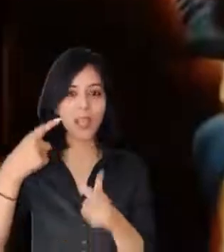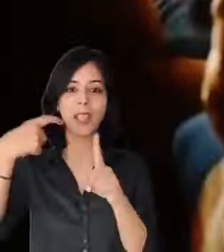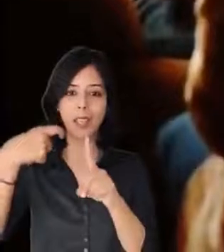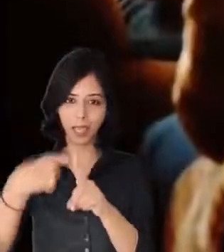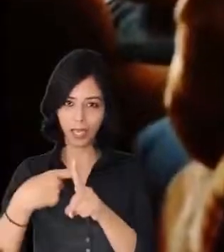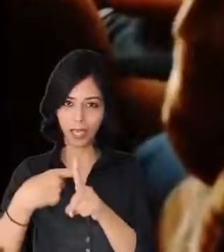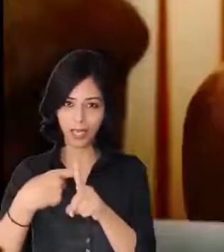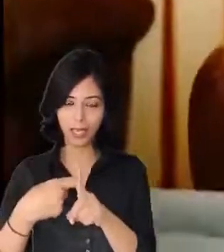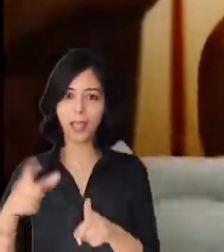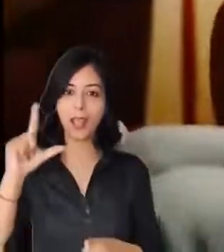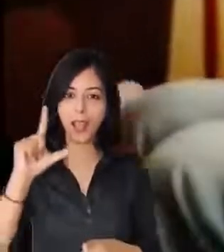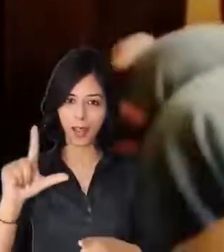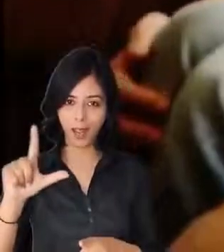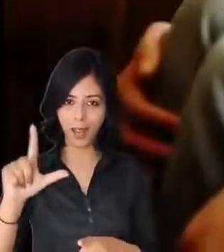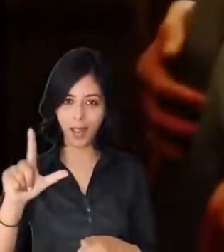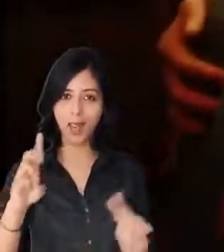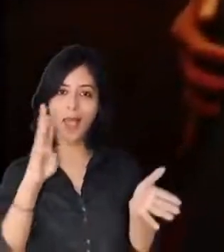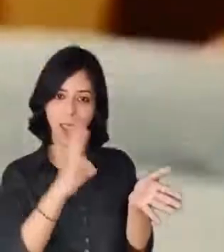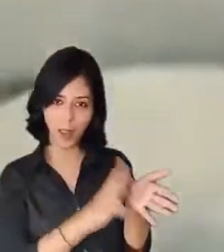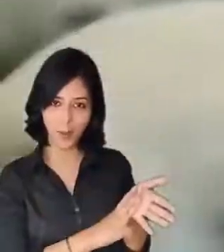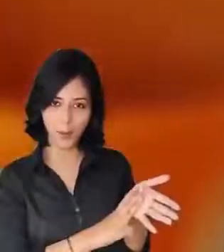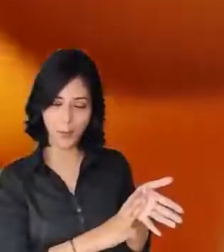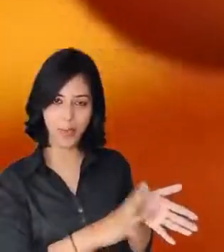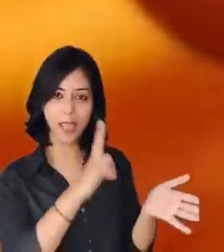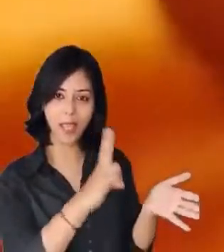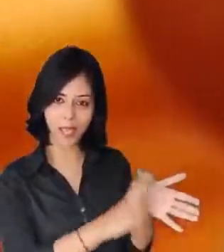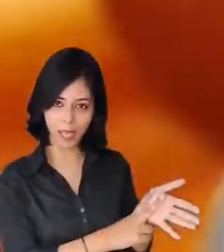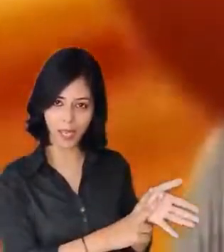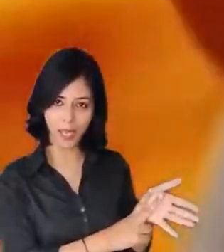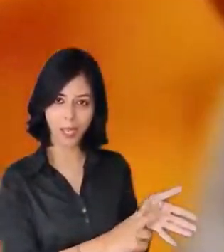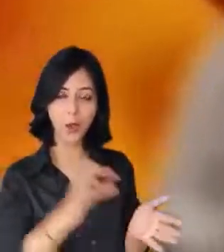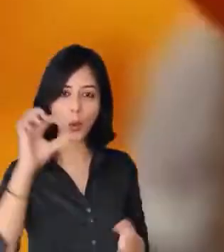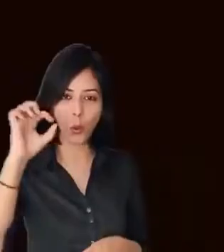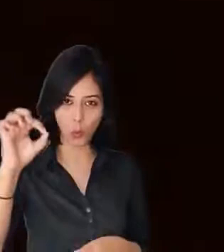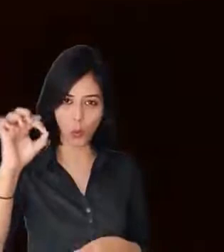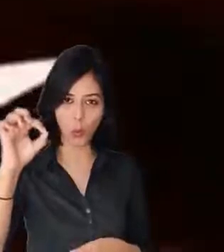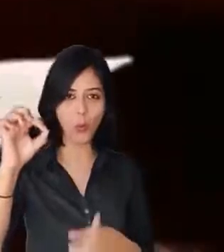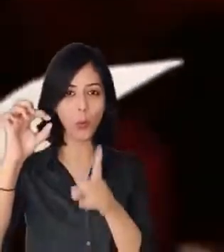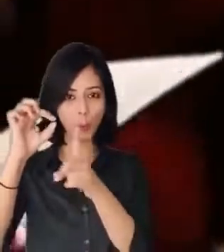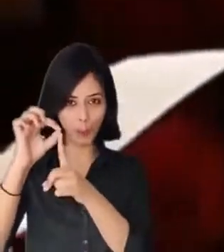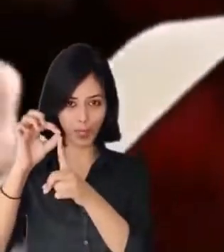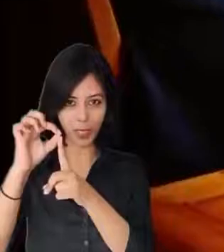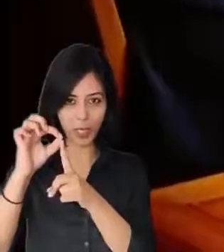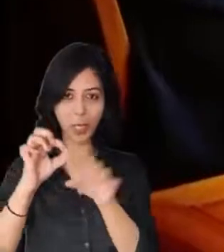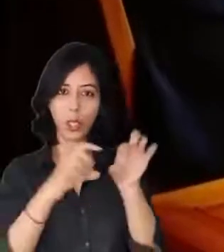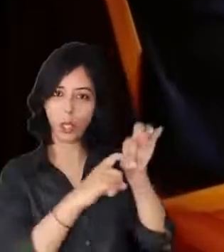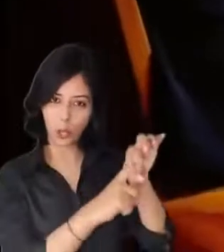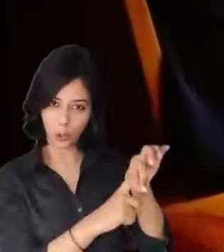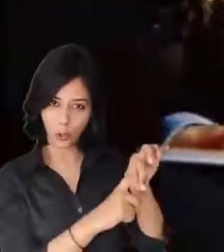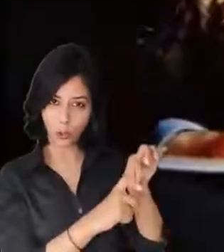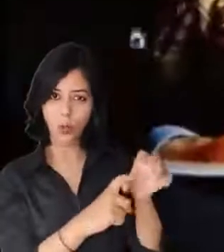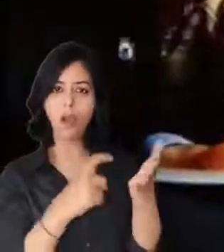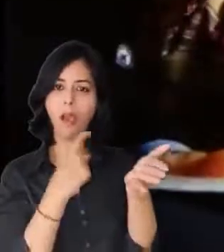Cuando la policía interrogó a Jimmy Martin, el joven de 14 años confirmó la versión de Paxton. Y toda sospecha que pudiera